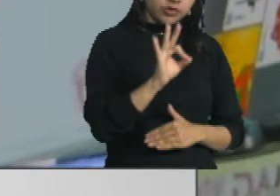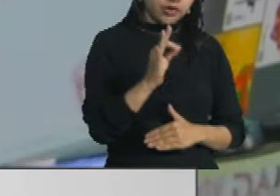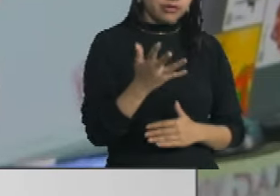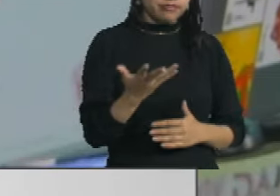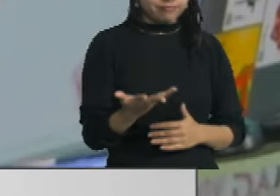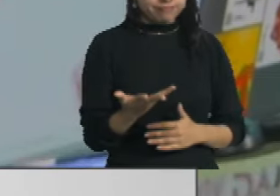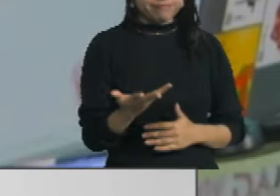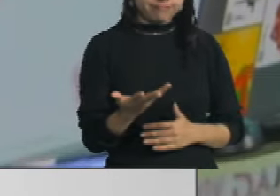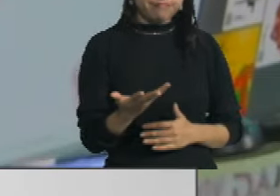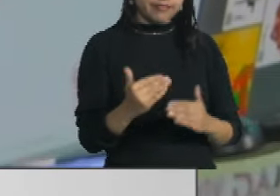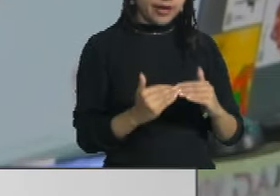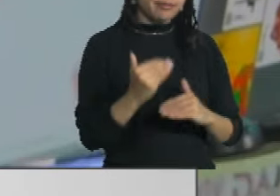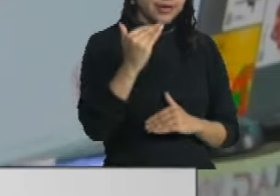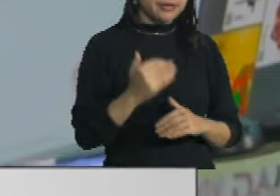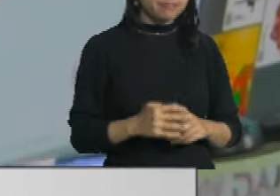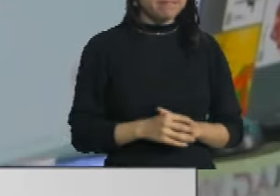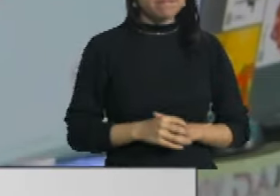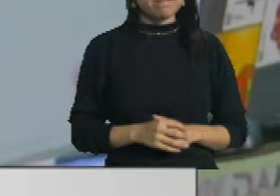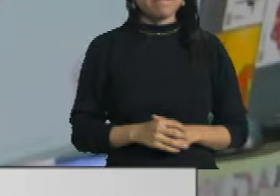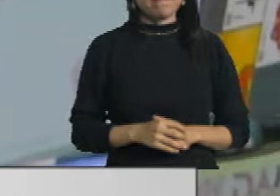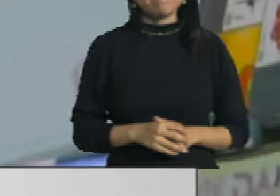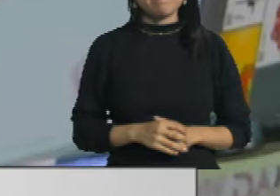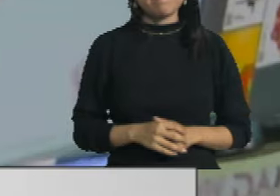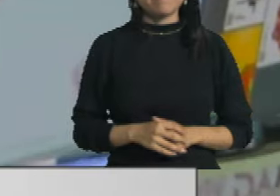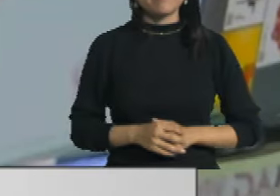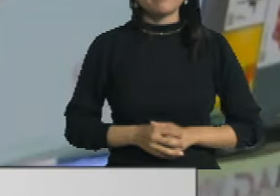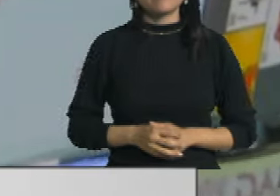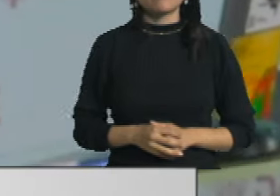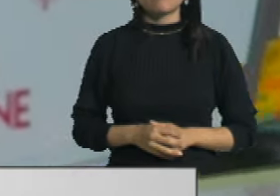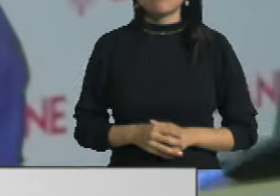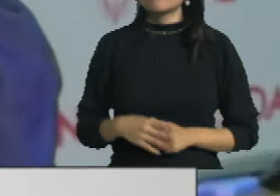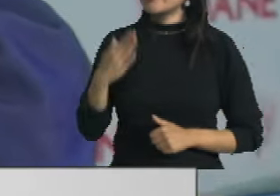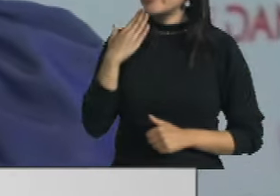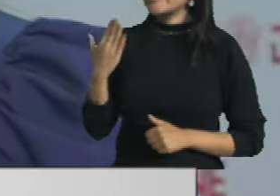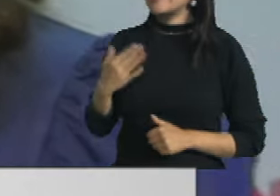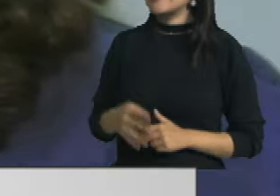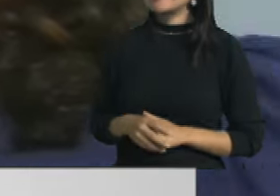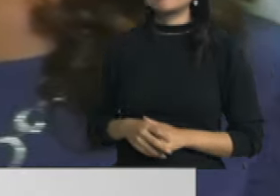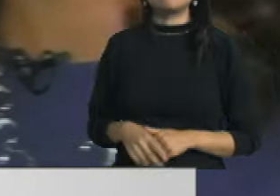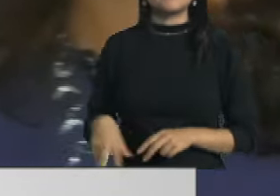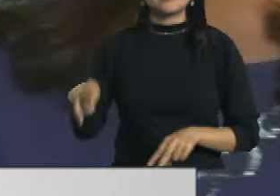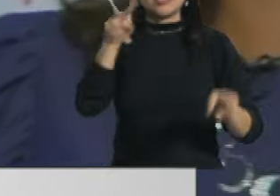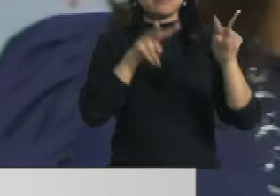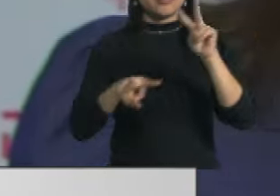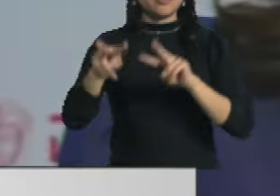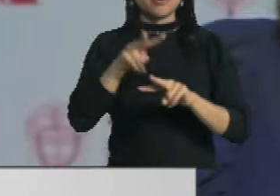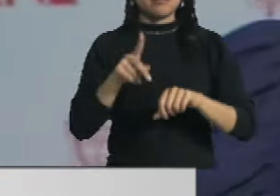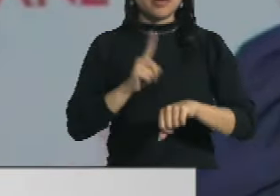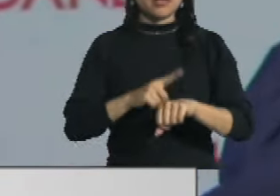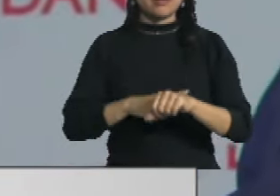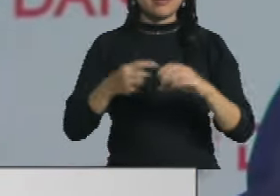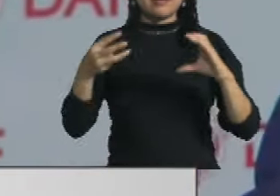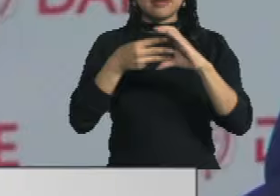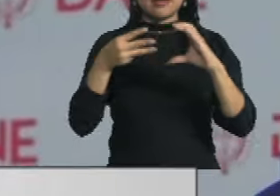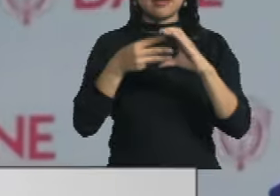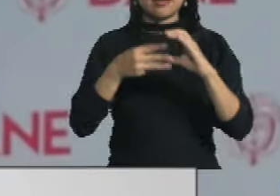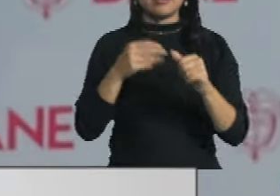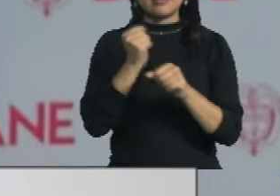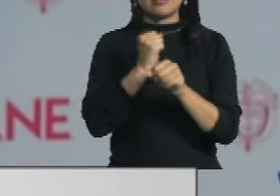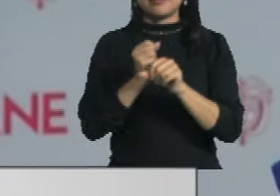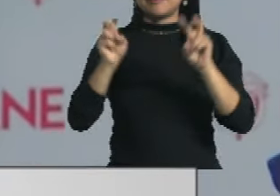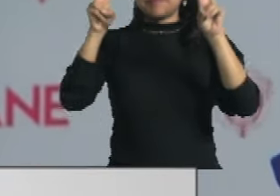poco más del 50% resultan ser informales. Pues directora, muchas gracias. Es el panorama a esta hora desde el DANE en materia de desempleo